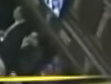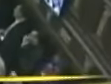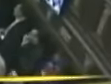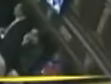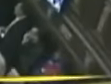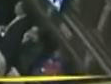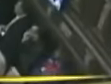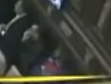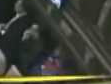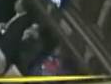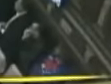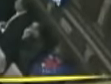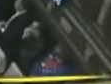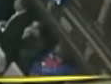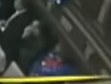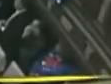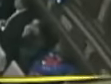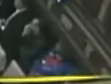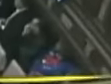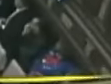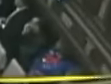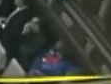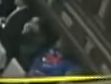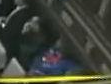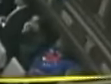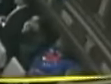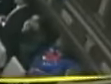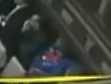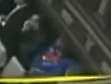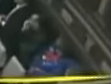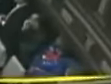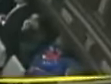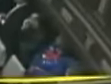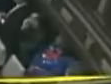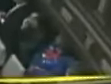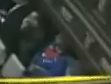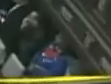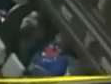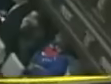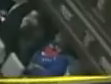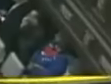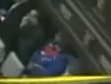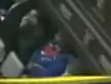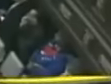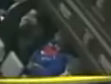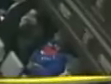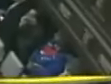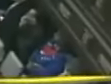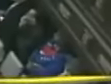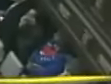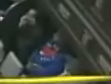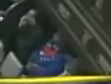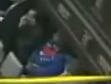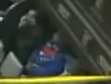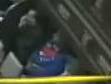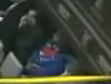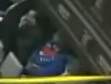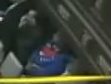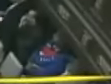de Somos Venezuela. Es el agradecimiento también por el trabajo realizado por cada uno de los parlamentarios durante el